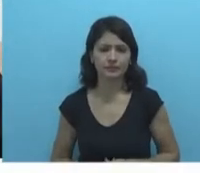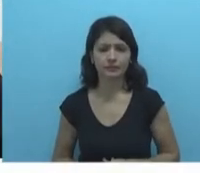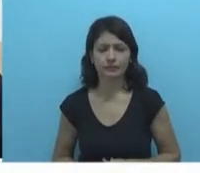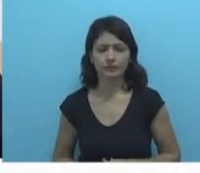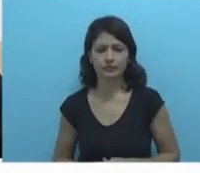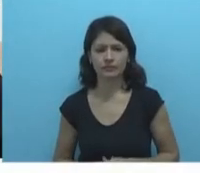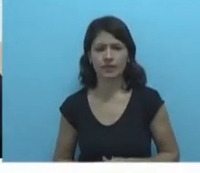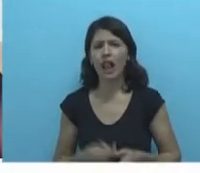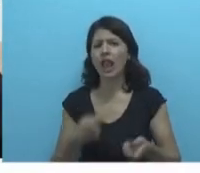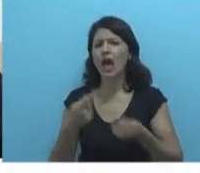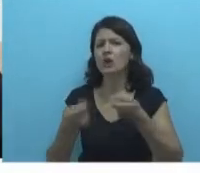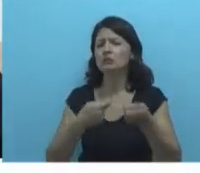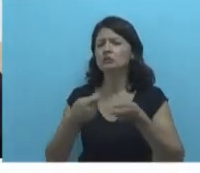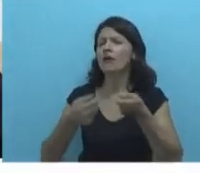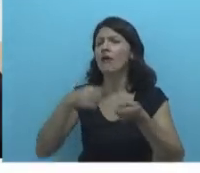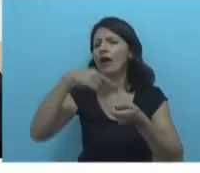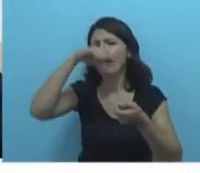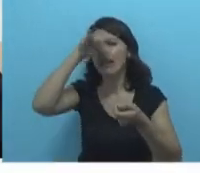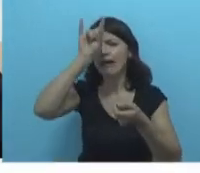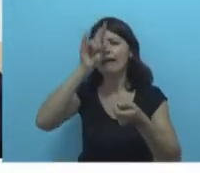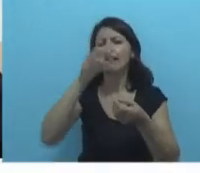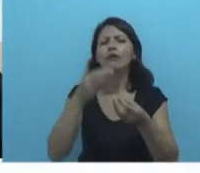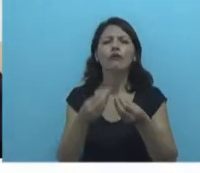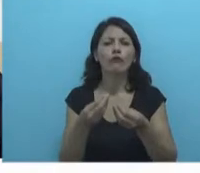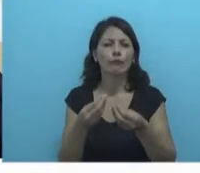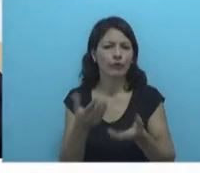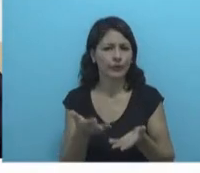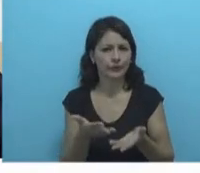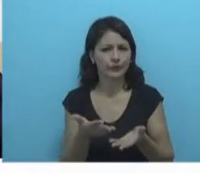el negocio ganadero, no solo el del frigorífico.